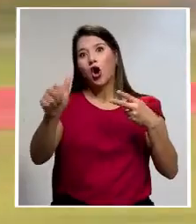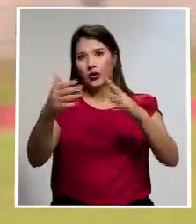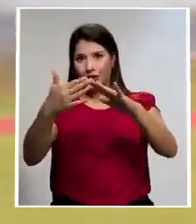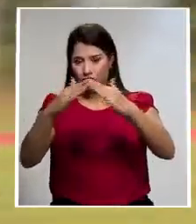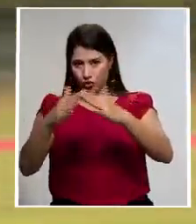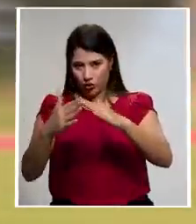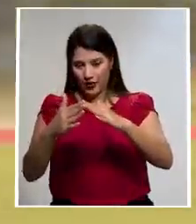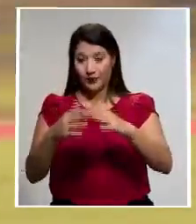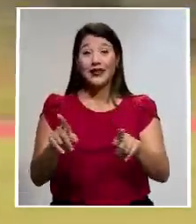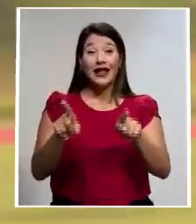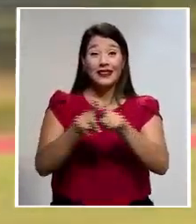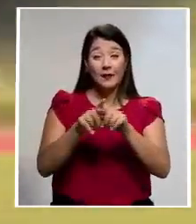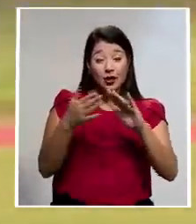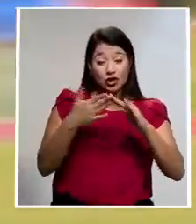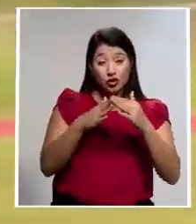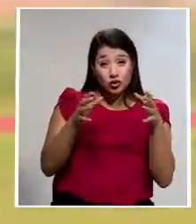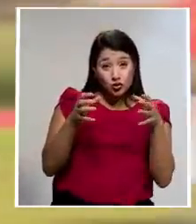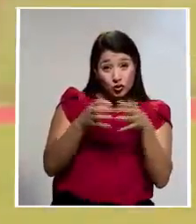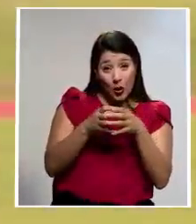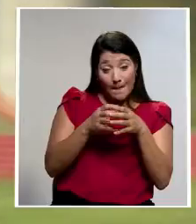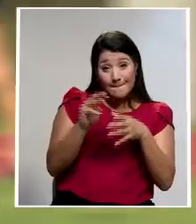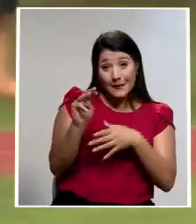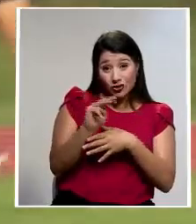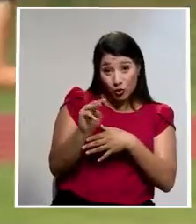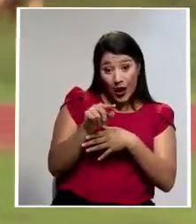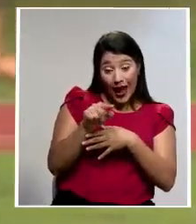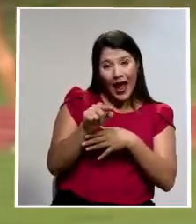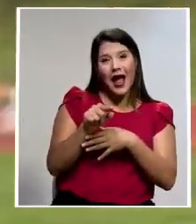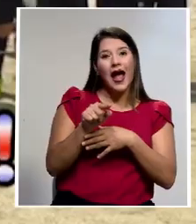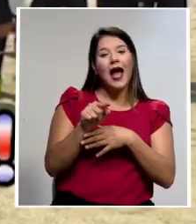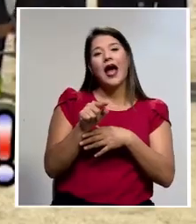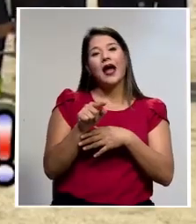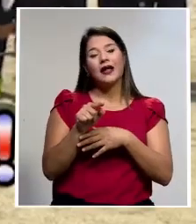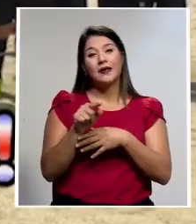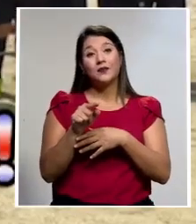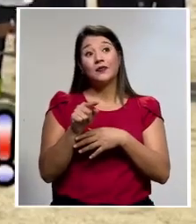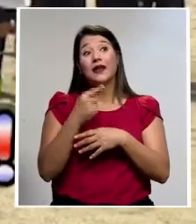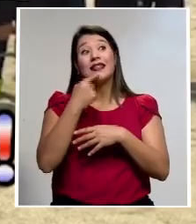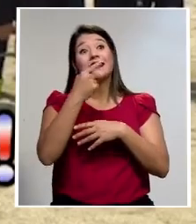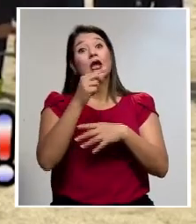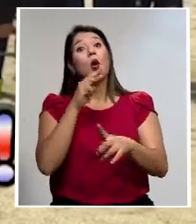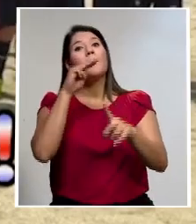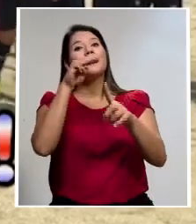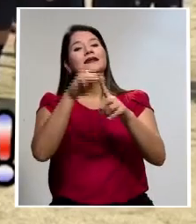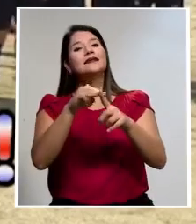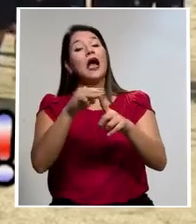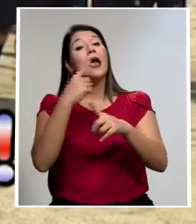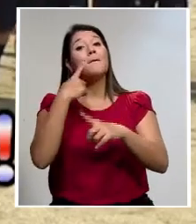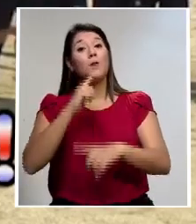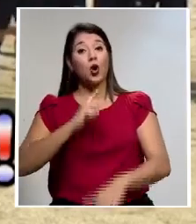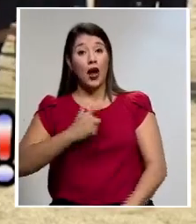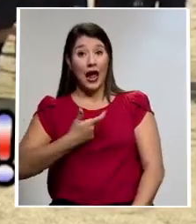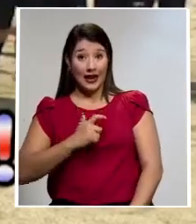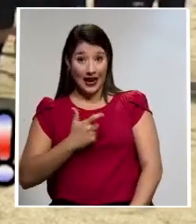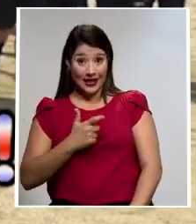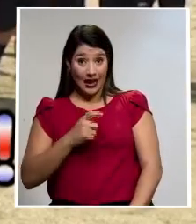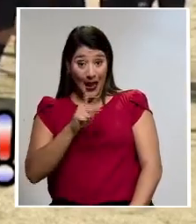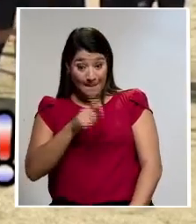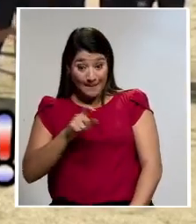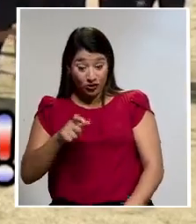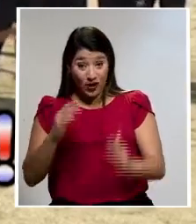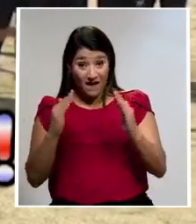la pequeña ciudad de Matsukawa, que apoyará a la delegación tica, envió un mensaje por medio de su alcalde. Los habitantes de